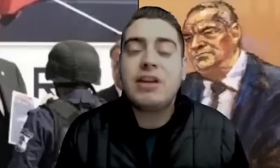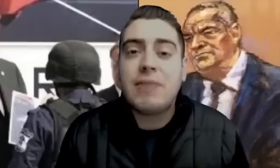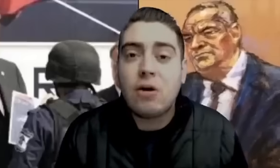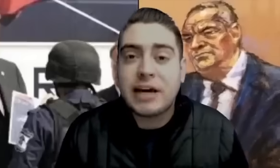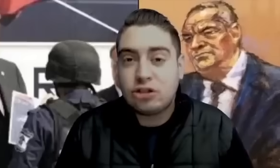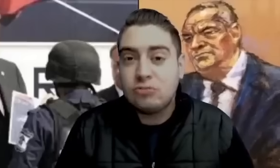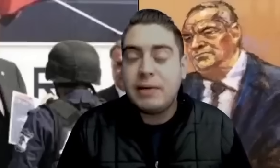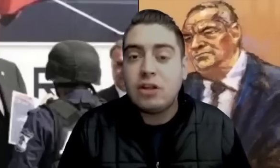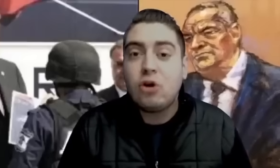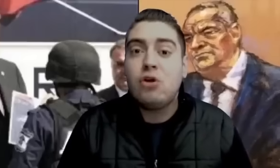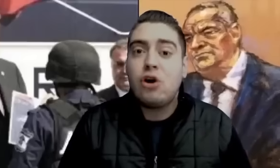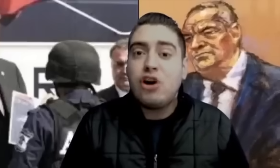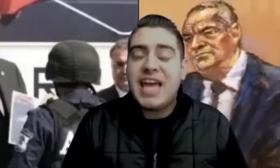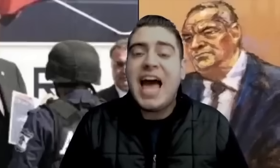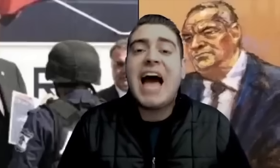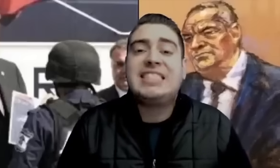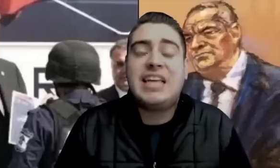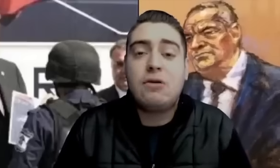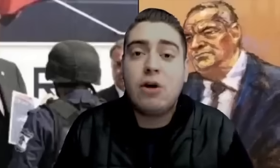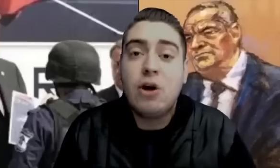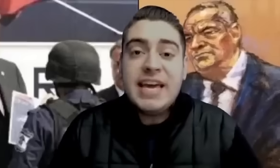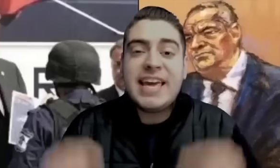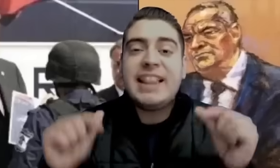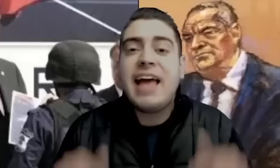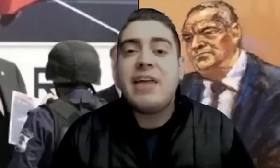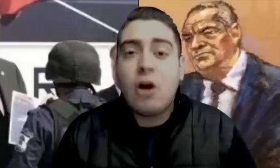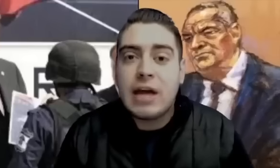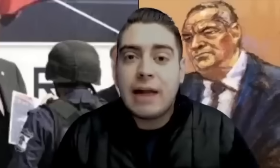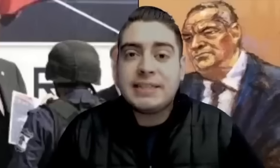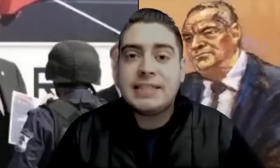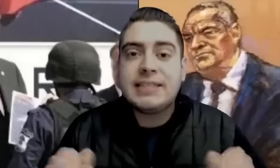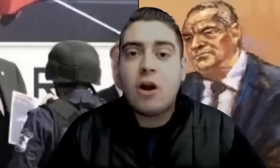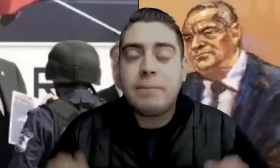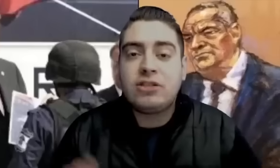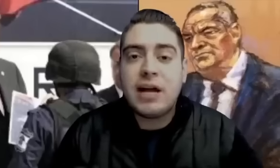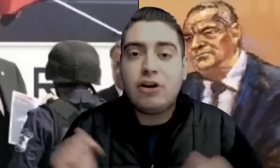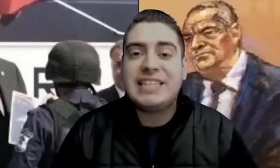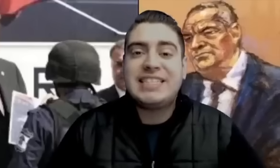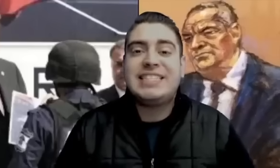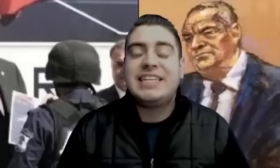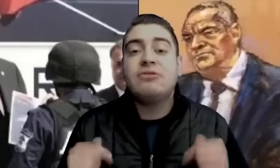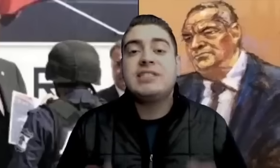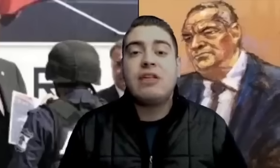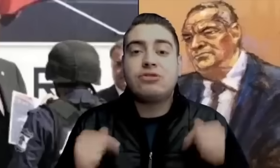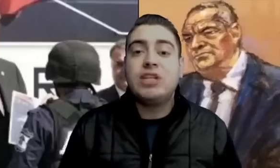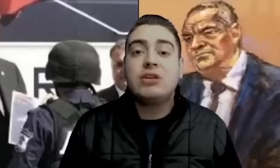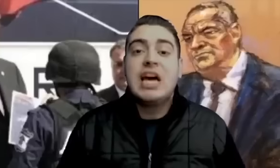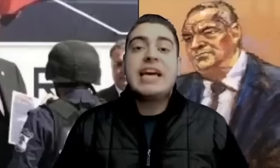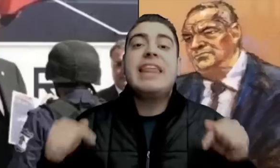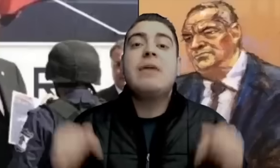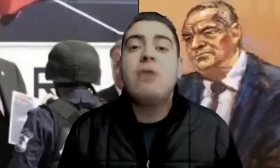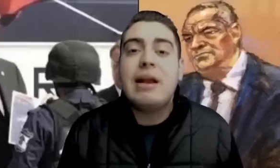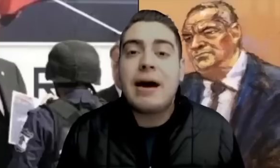también confirma lo que en su momento Noroña aseguró. Y el día de hoy, el presidente López Obrador le está exigiendo a Estados